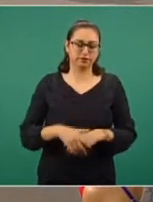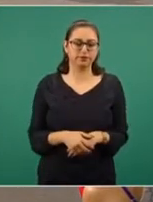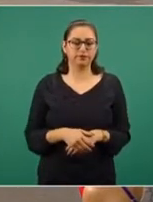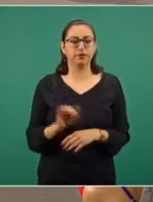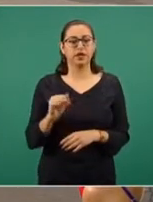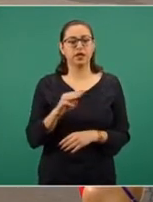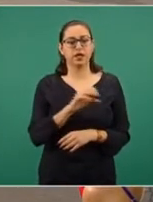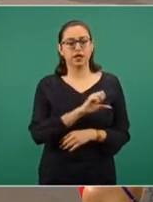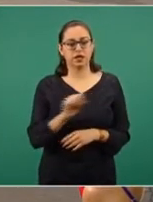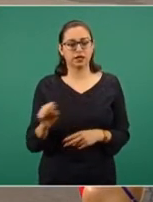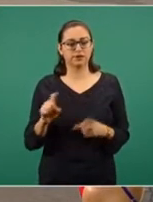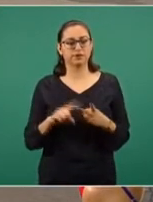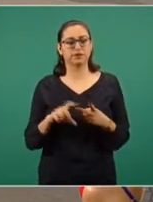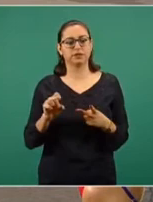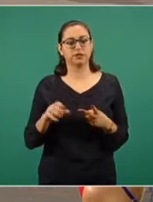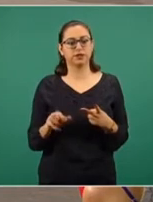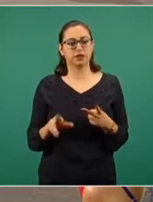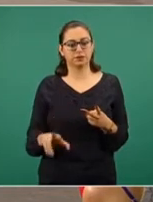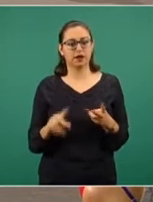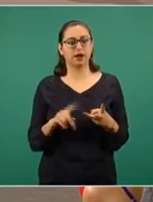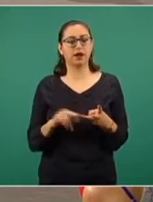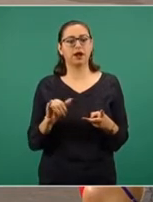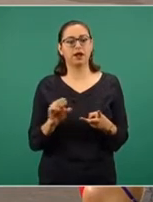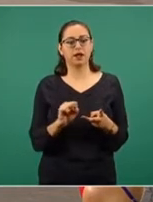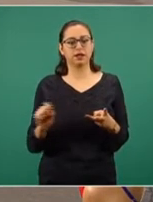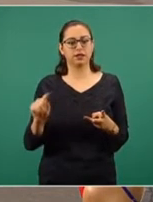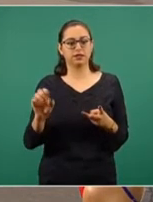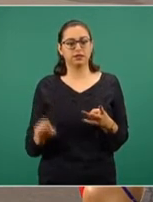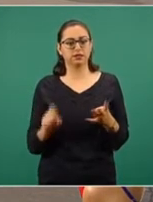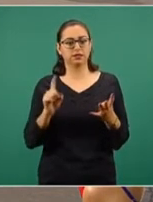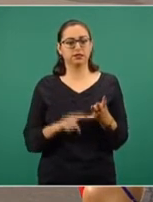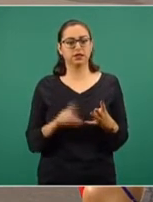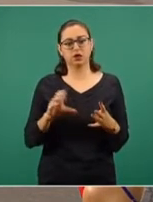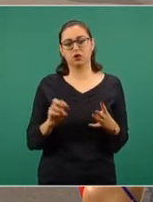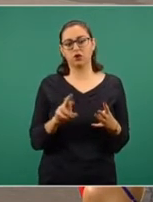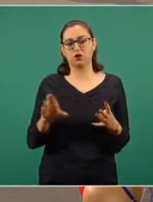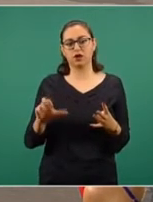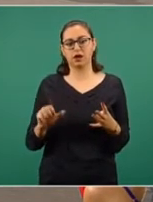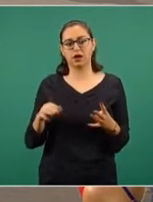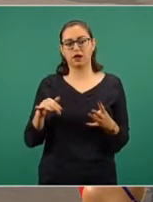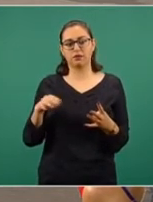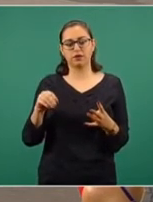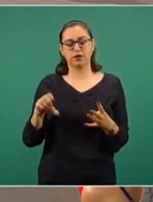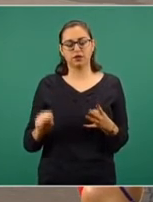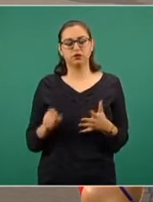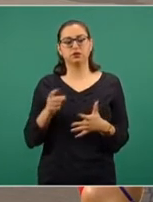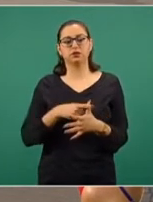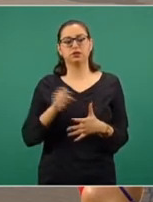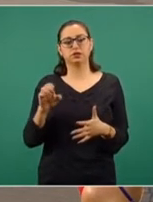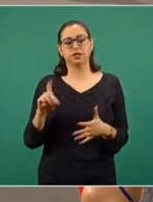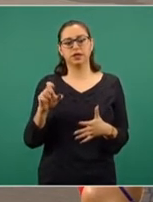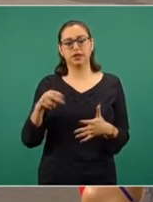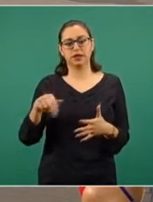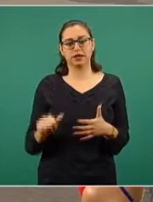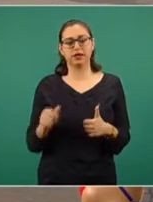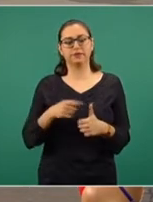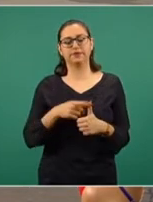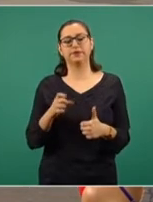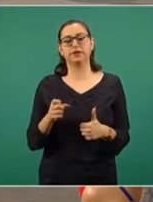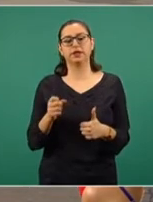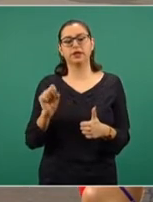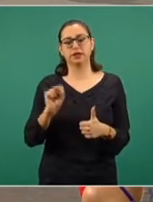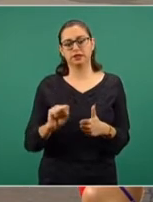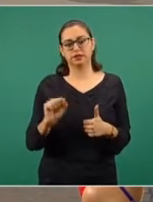Marina, del ISSSTE, de Brigada Correcaminos, de Sedena, Salud, Educación, y ahí